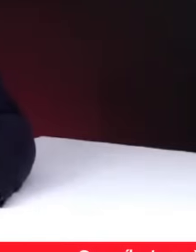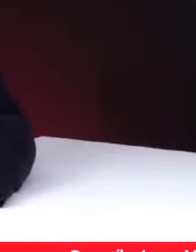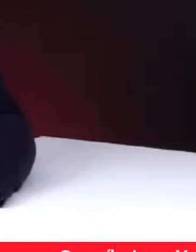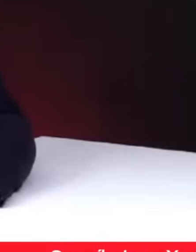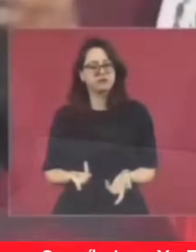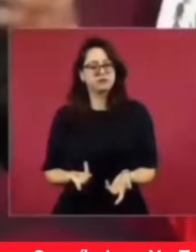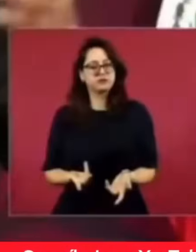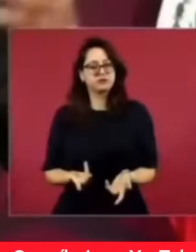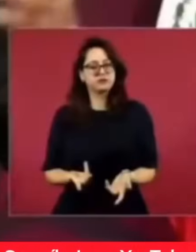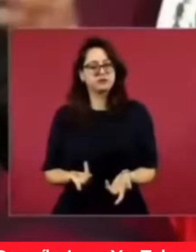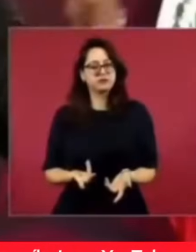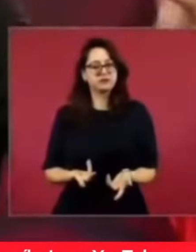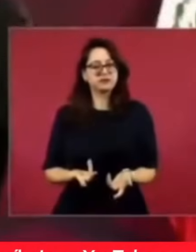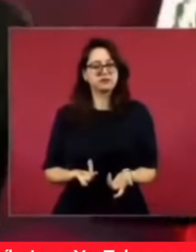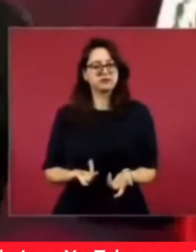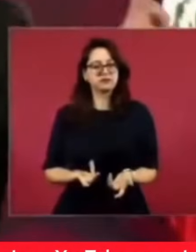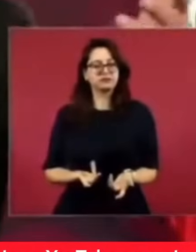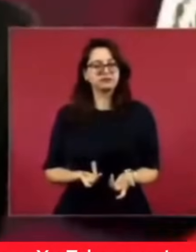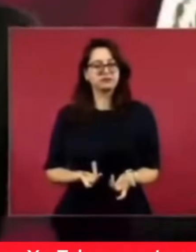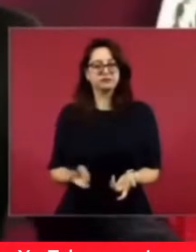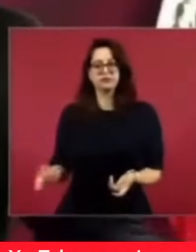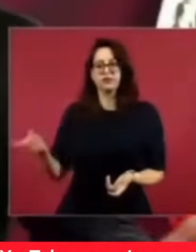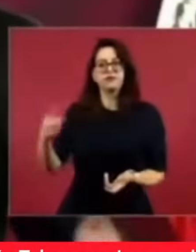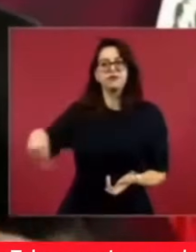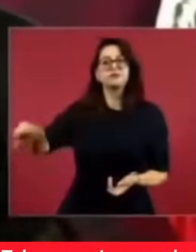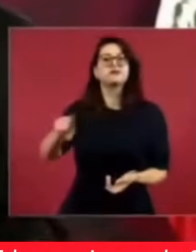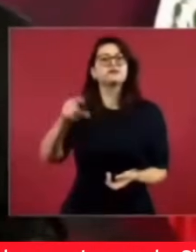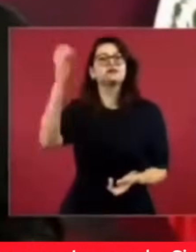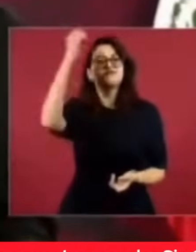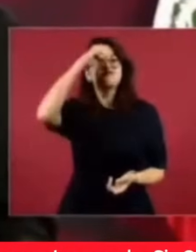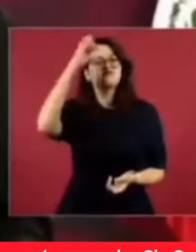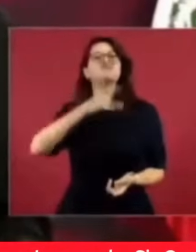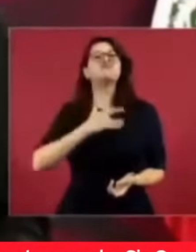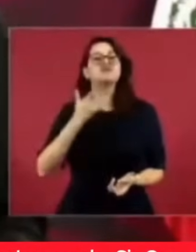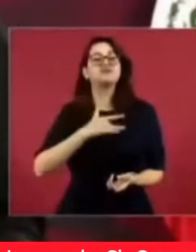presidente sobre la FIL. ¿Qué opinan?